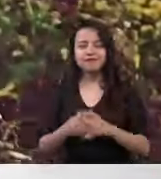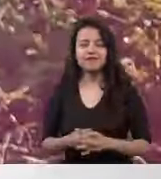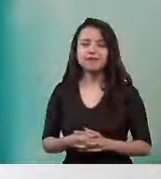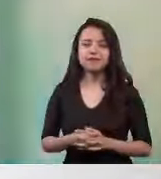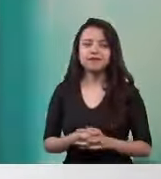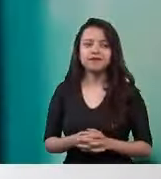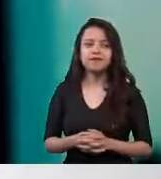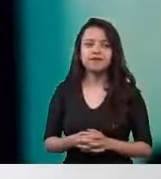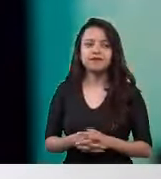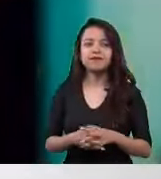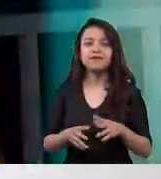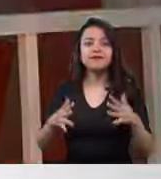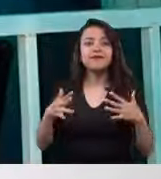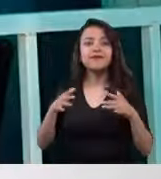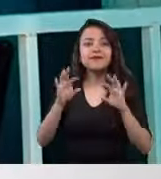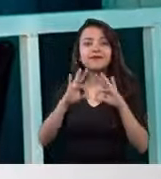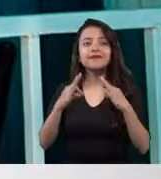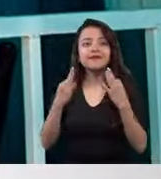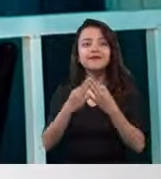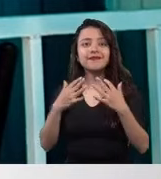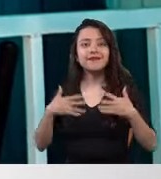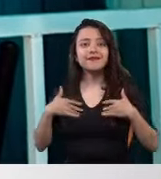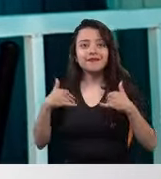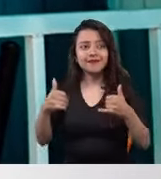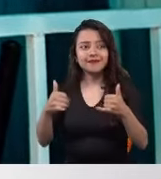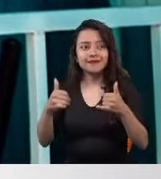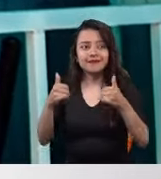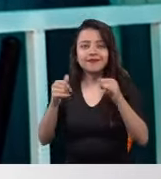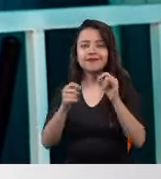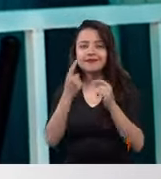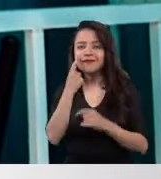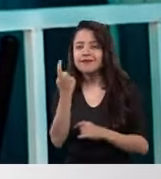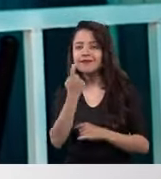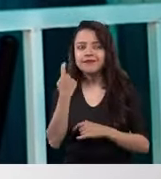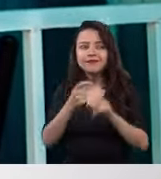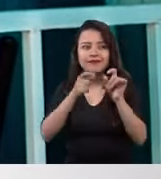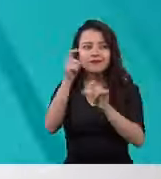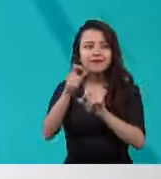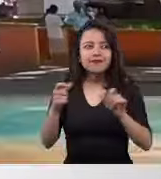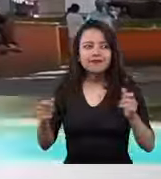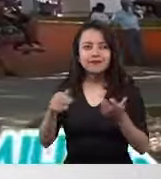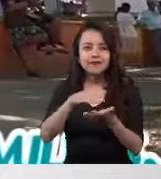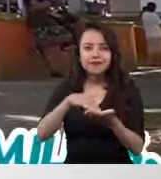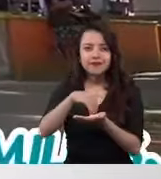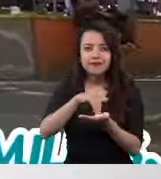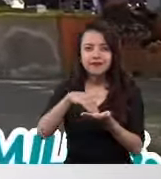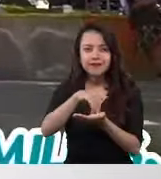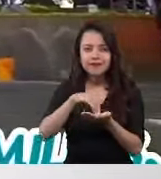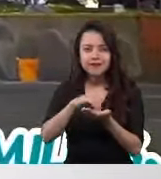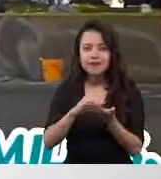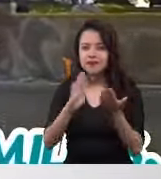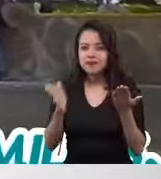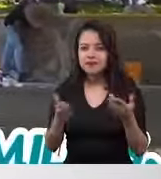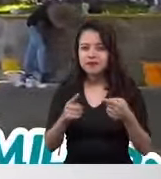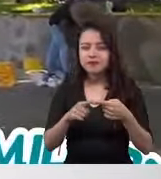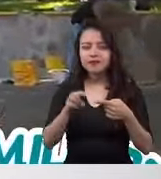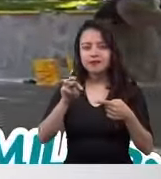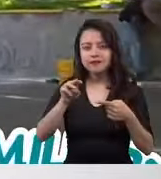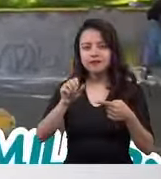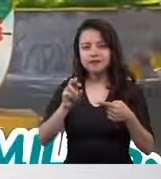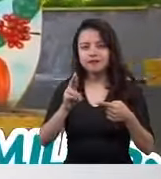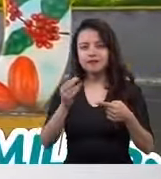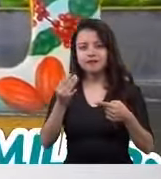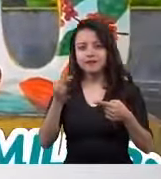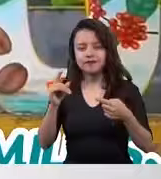recuerdos. Familias Más Felices es un programa direccionado a la población vulnerable, presente en subregiones del departamento como Marquetalia,